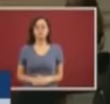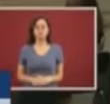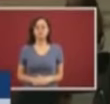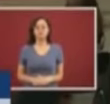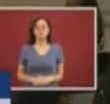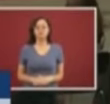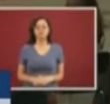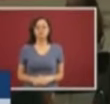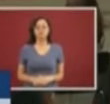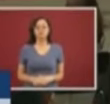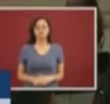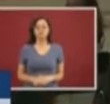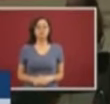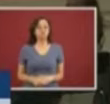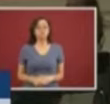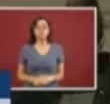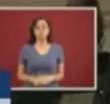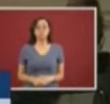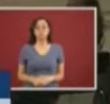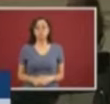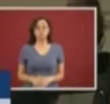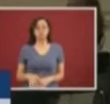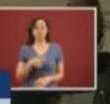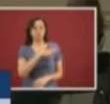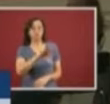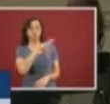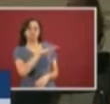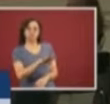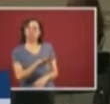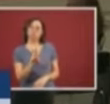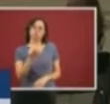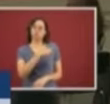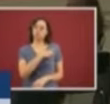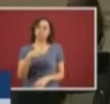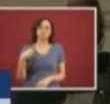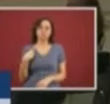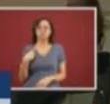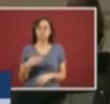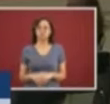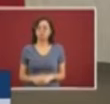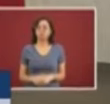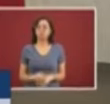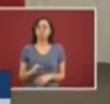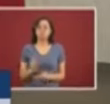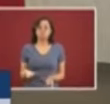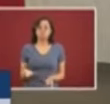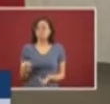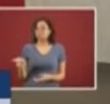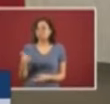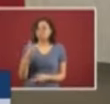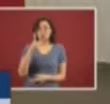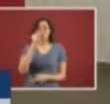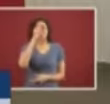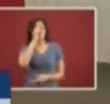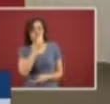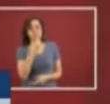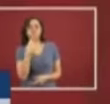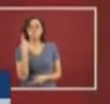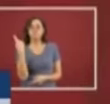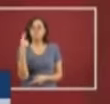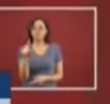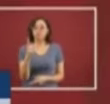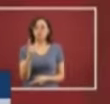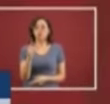seguridad pública, que nos va lógicamente a estar a lo mejor en mayor contacto con personas que pudieran ser